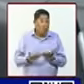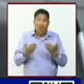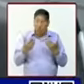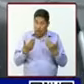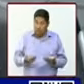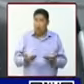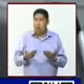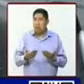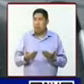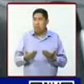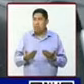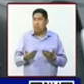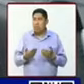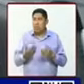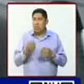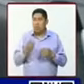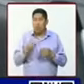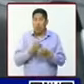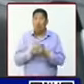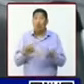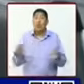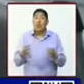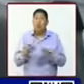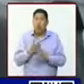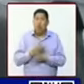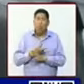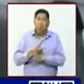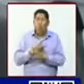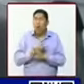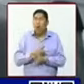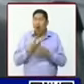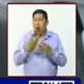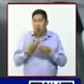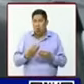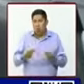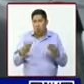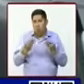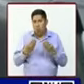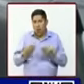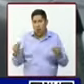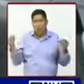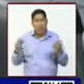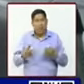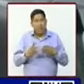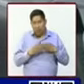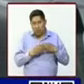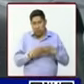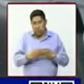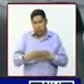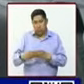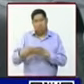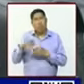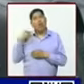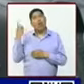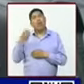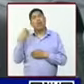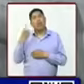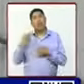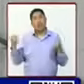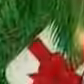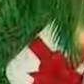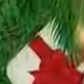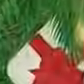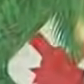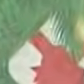unidad de cuidados paliativos donde hay profesionales que pueden orientar, porque a veces siempre va con el